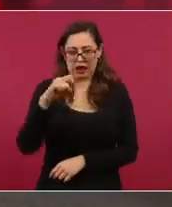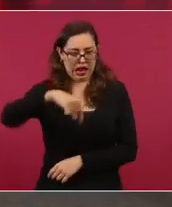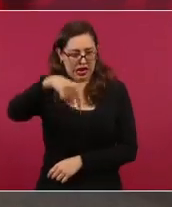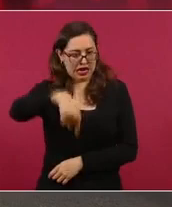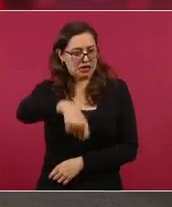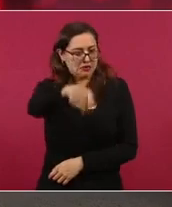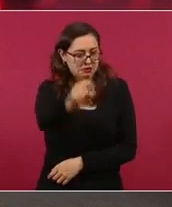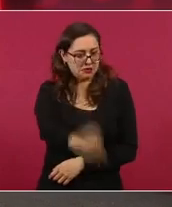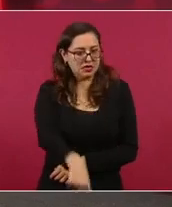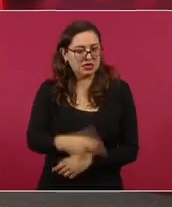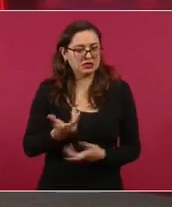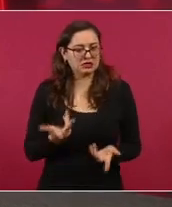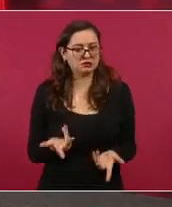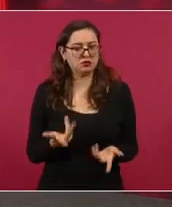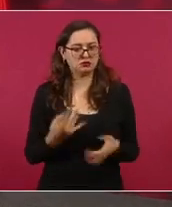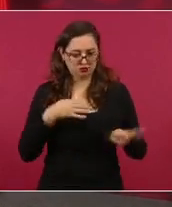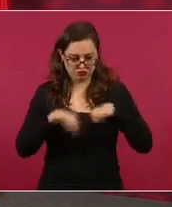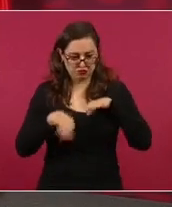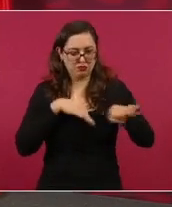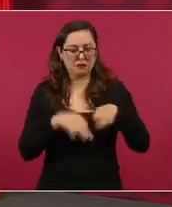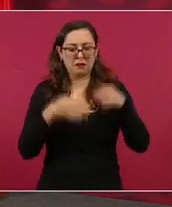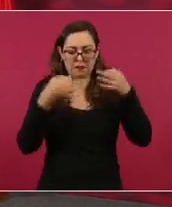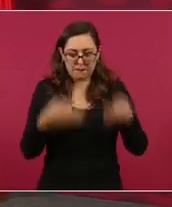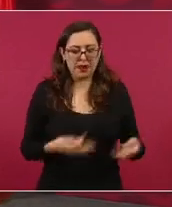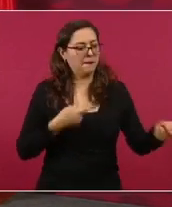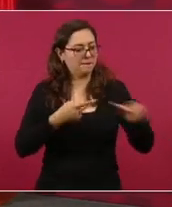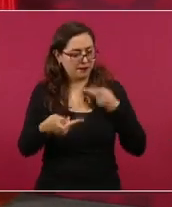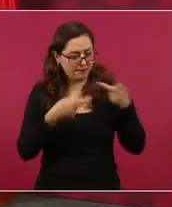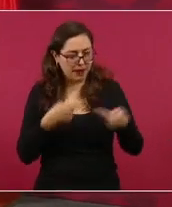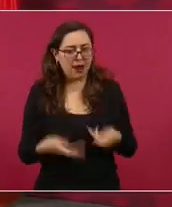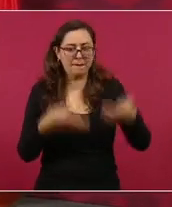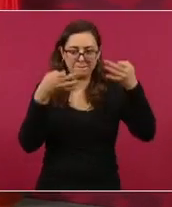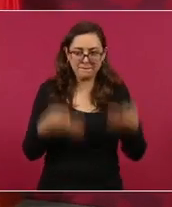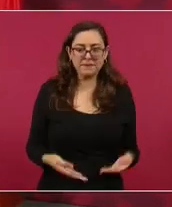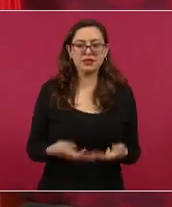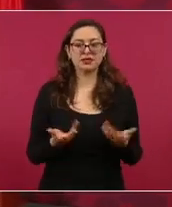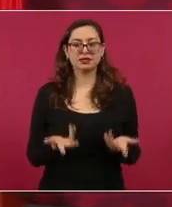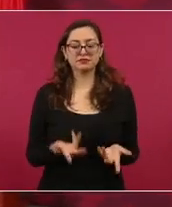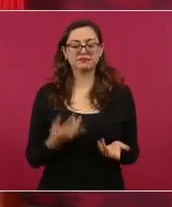se hace buen trabajo de preparación, de